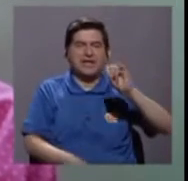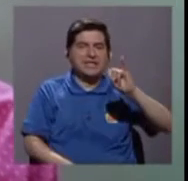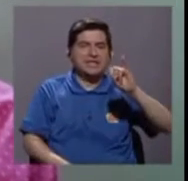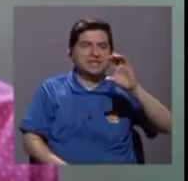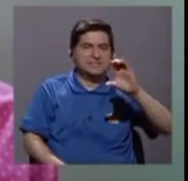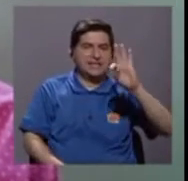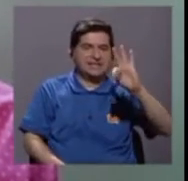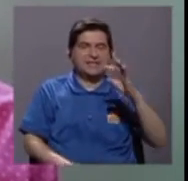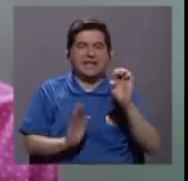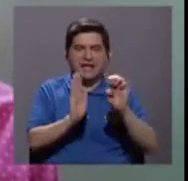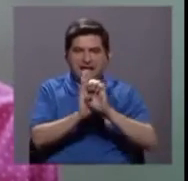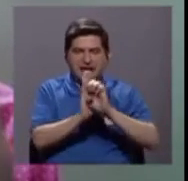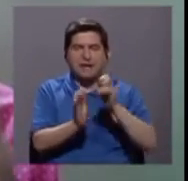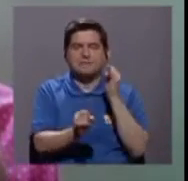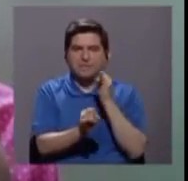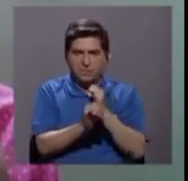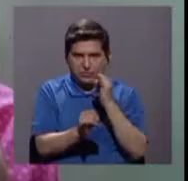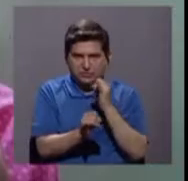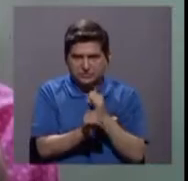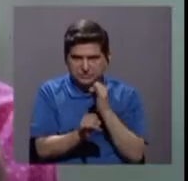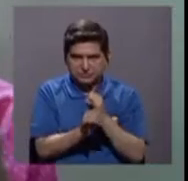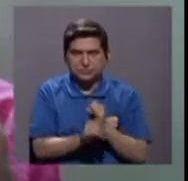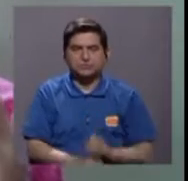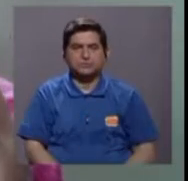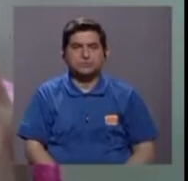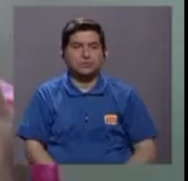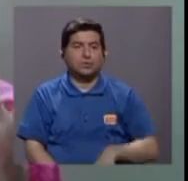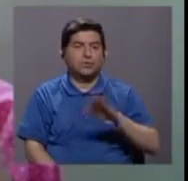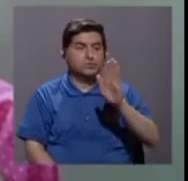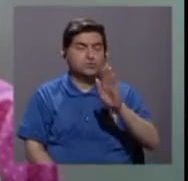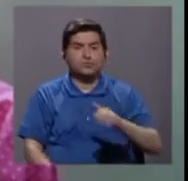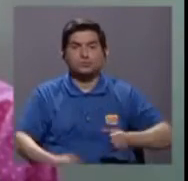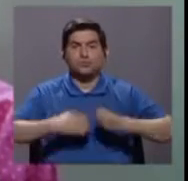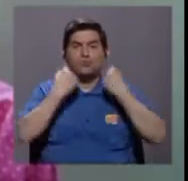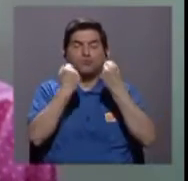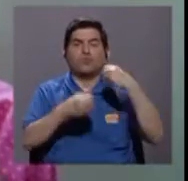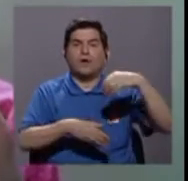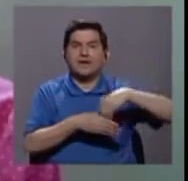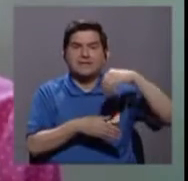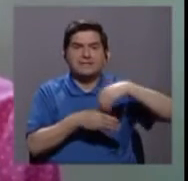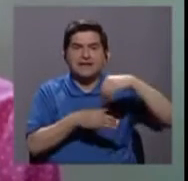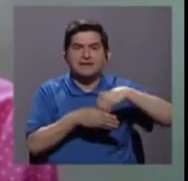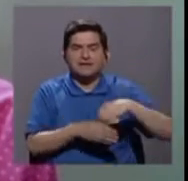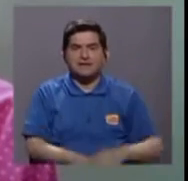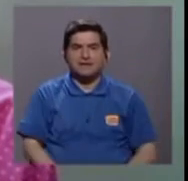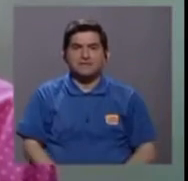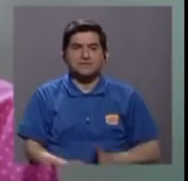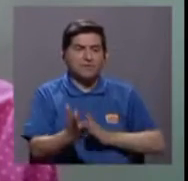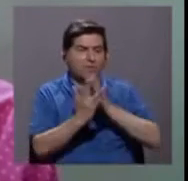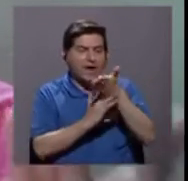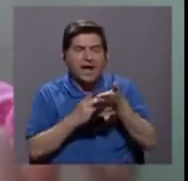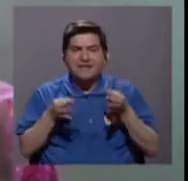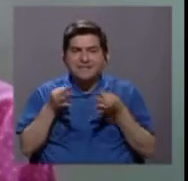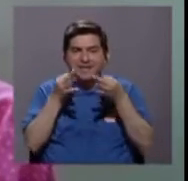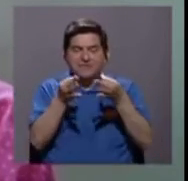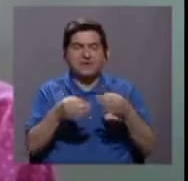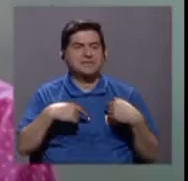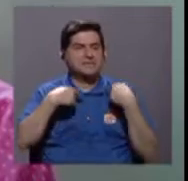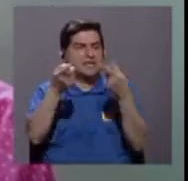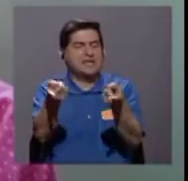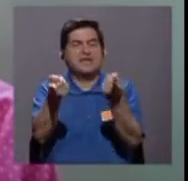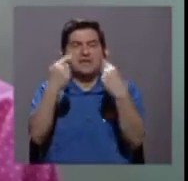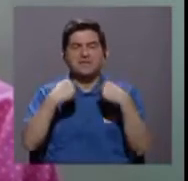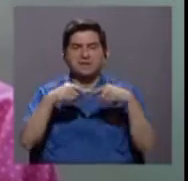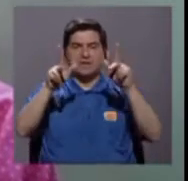ICT, que digamos su fuerte de ingresos se genera por el turismo, entrada y salida de